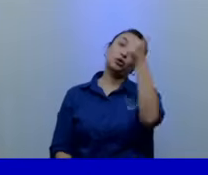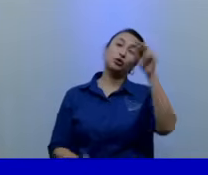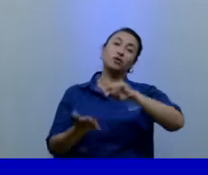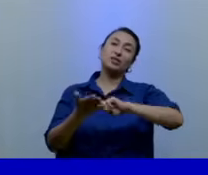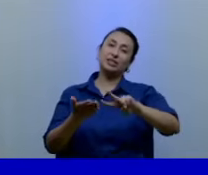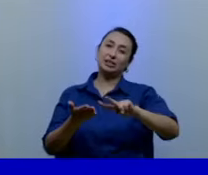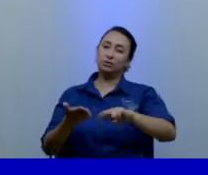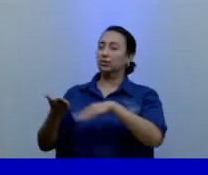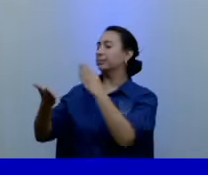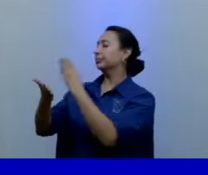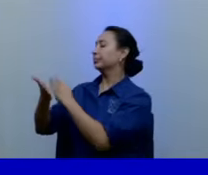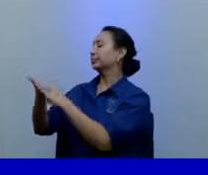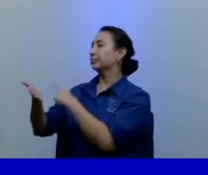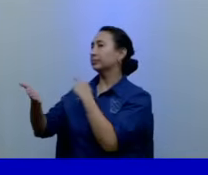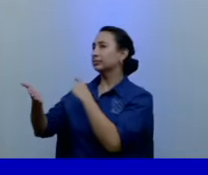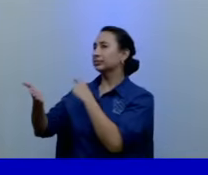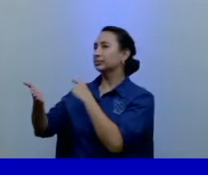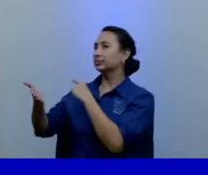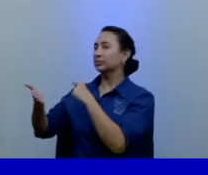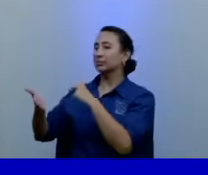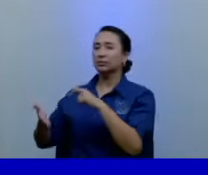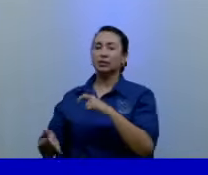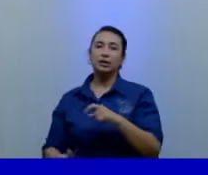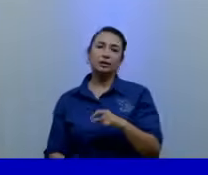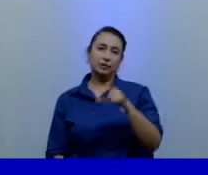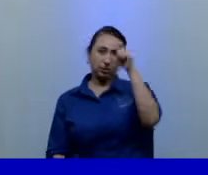Que vuestra conversación